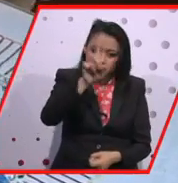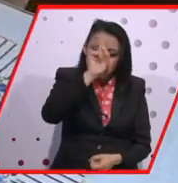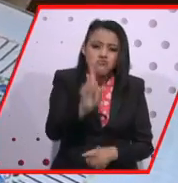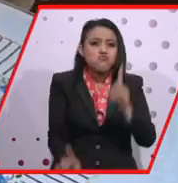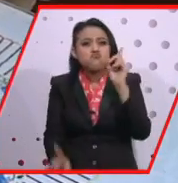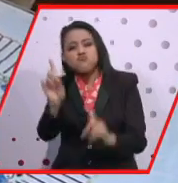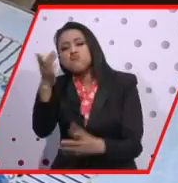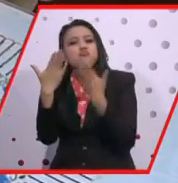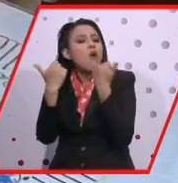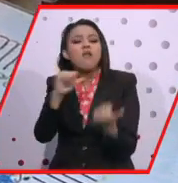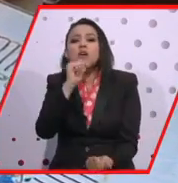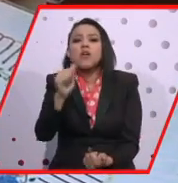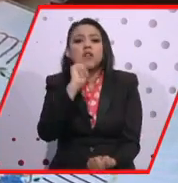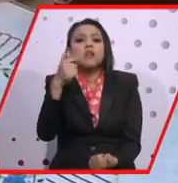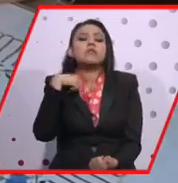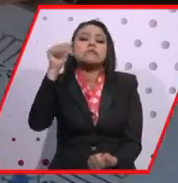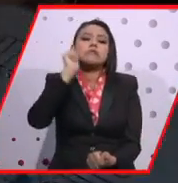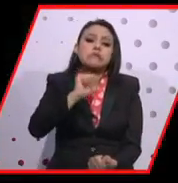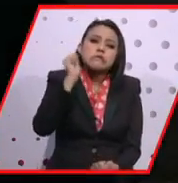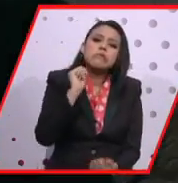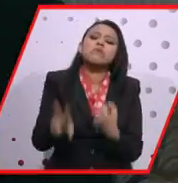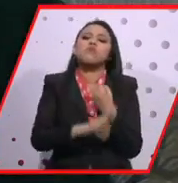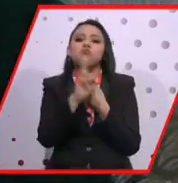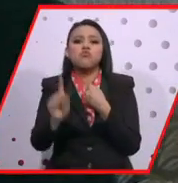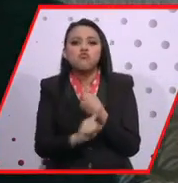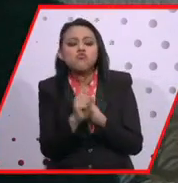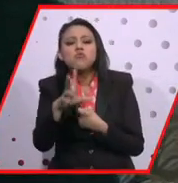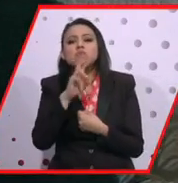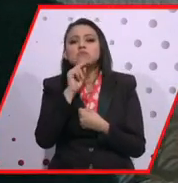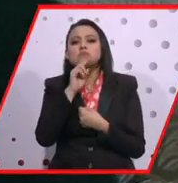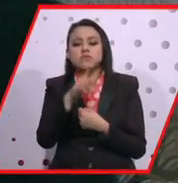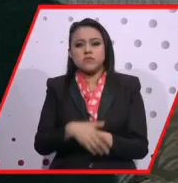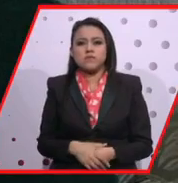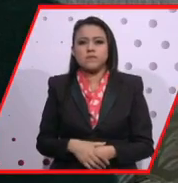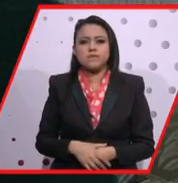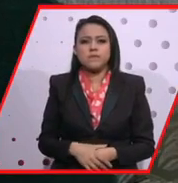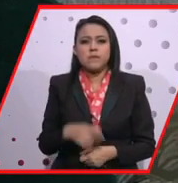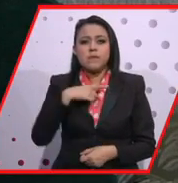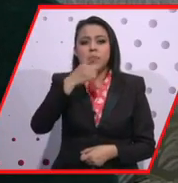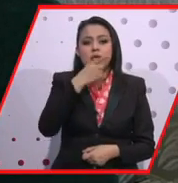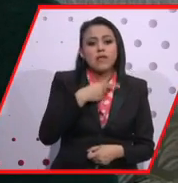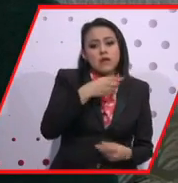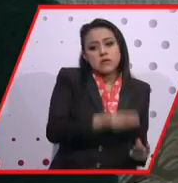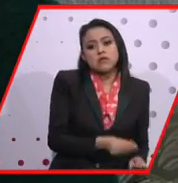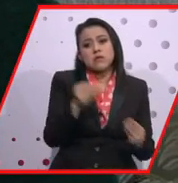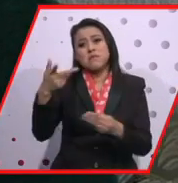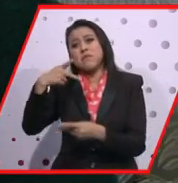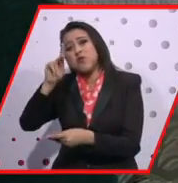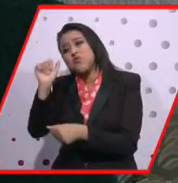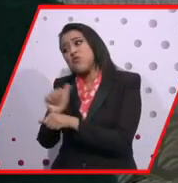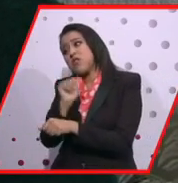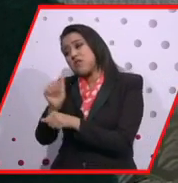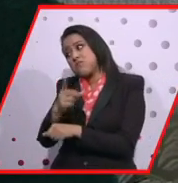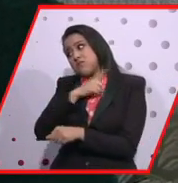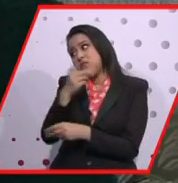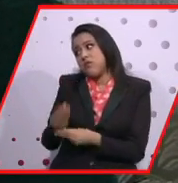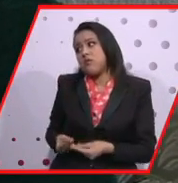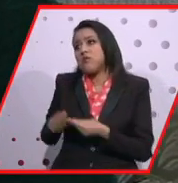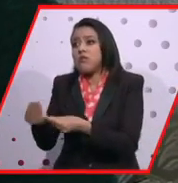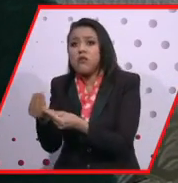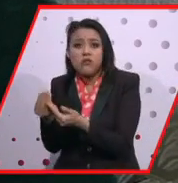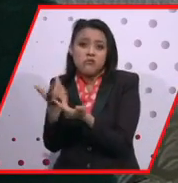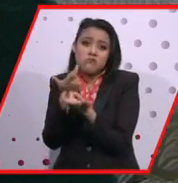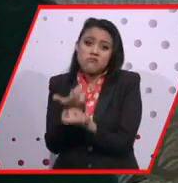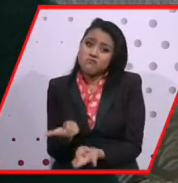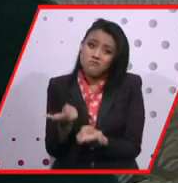tiene sumergidas en un círculo vicioso. Me dicen que vaya a tal parte y todo, pues, pero tengo que pagar carro y no tenemos para